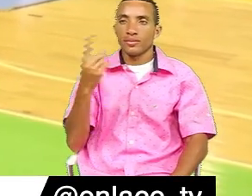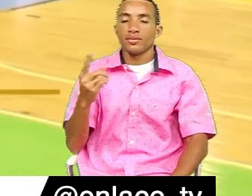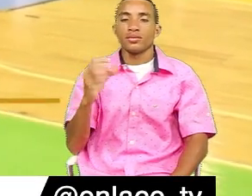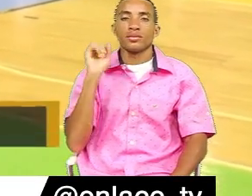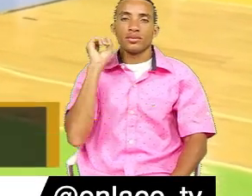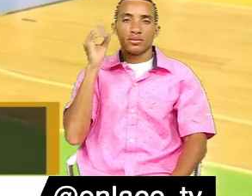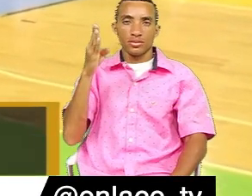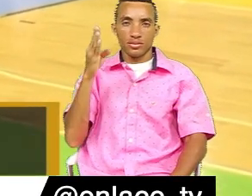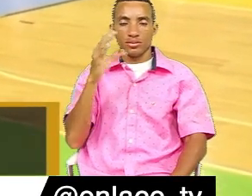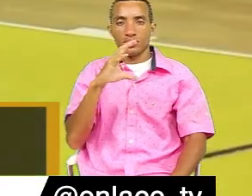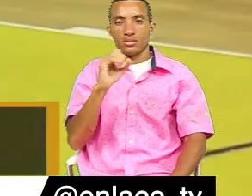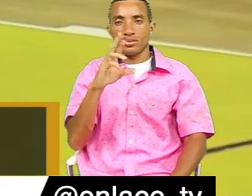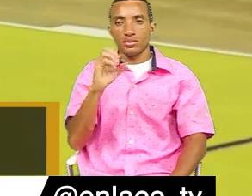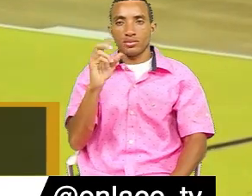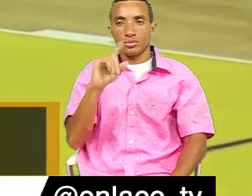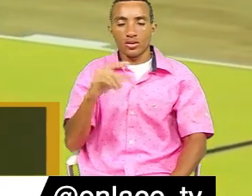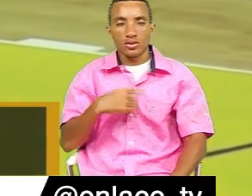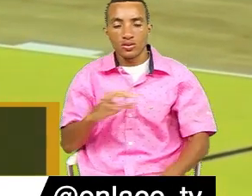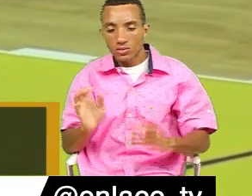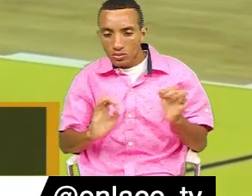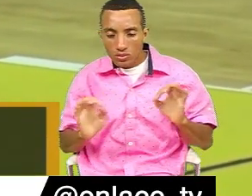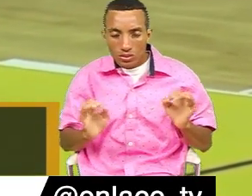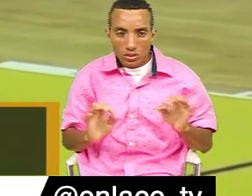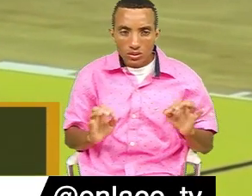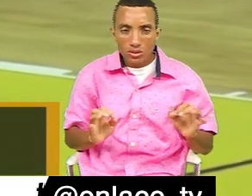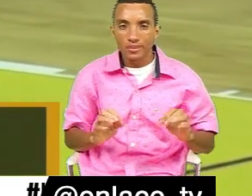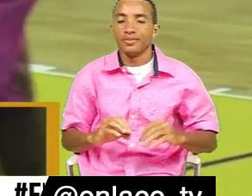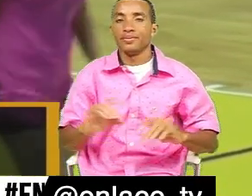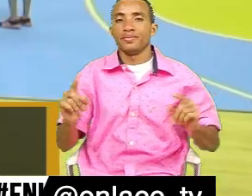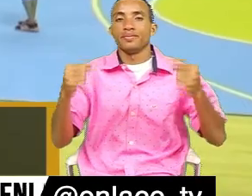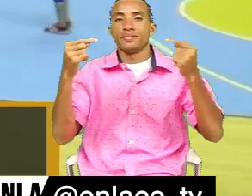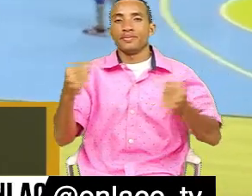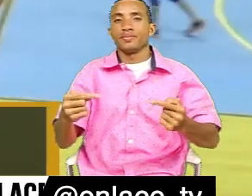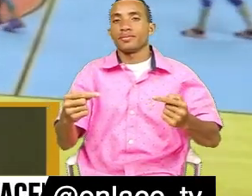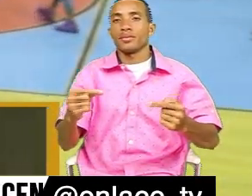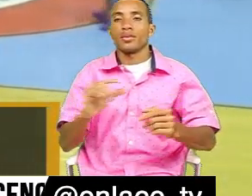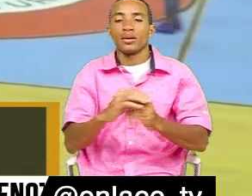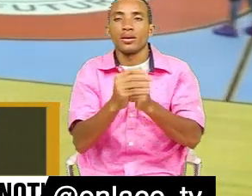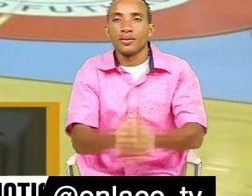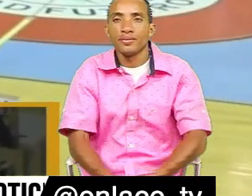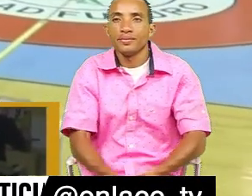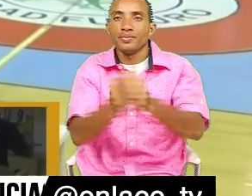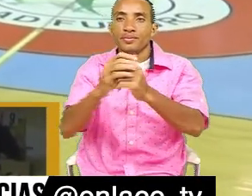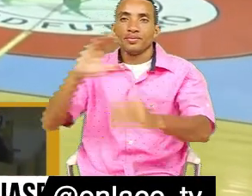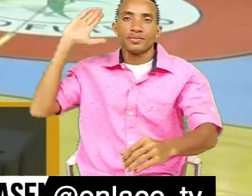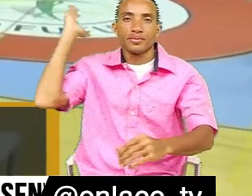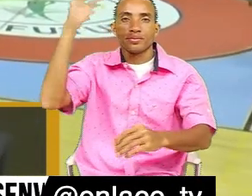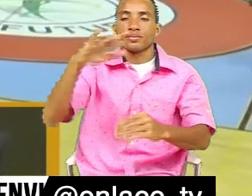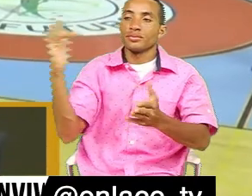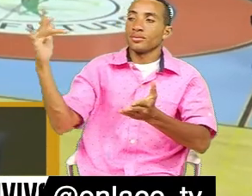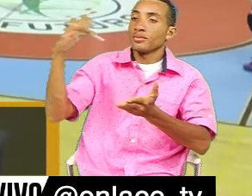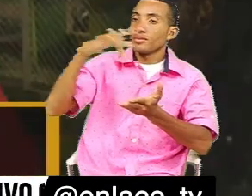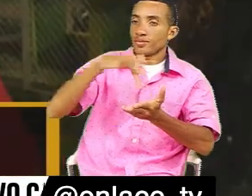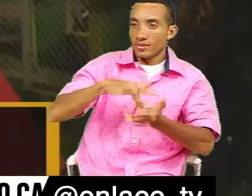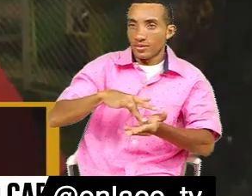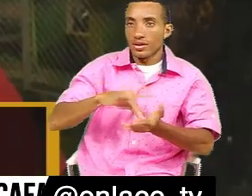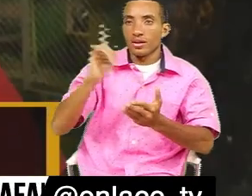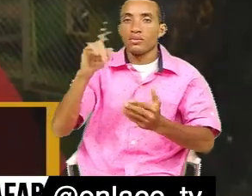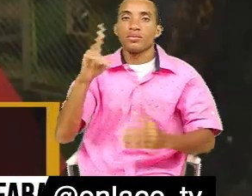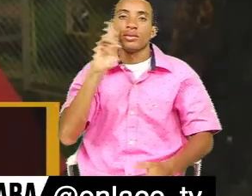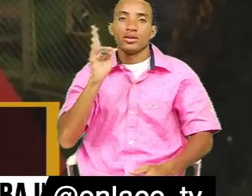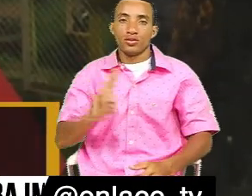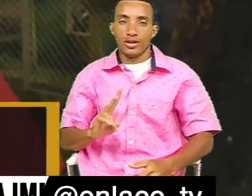el tercer torneo de voleibol, que ya se constituyó como binacional con la participación de Venezuela. Vamos a realizar nuestro